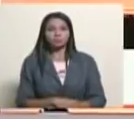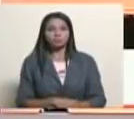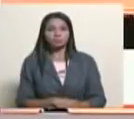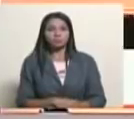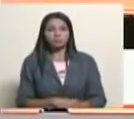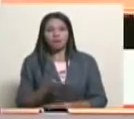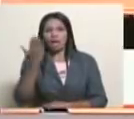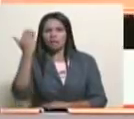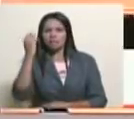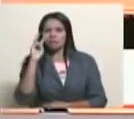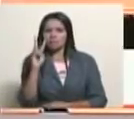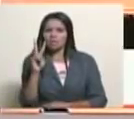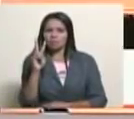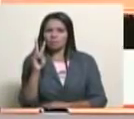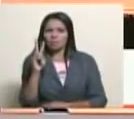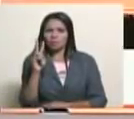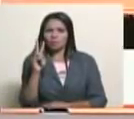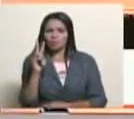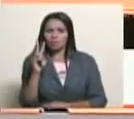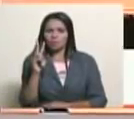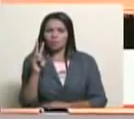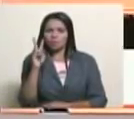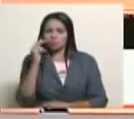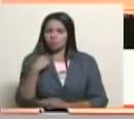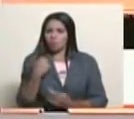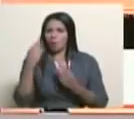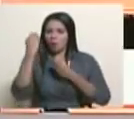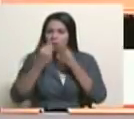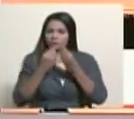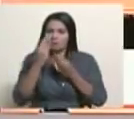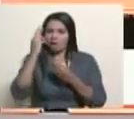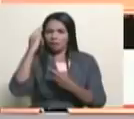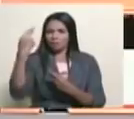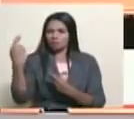Ayer vimos, yo hacía una reflexión con Cilia,